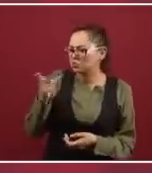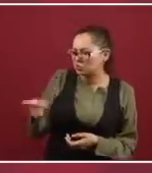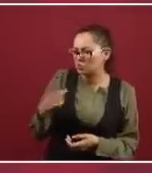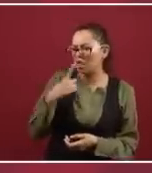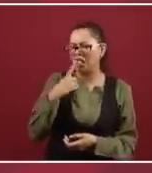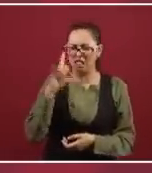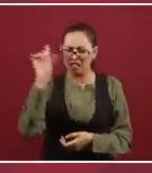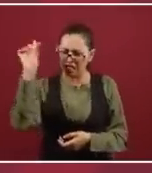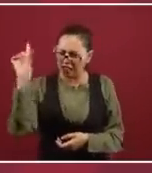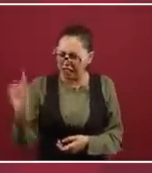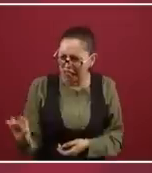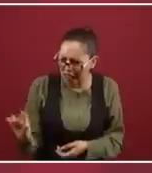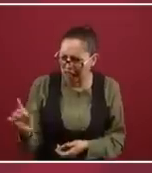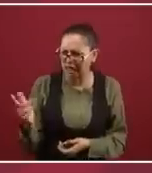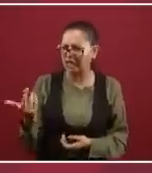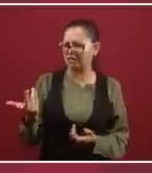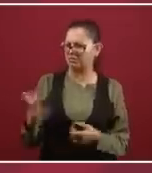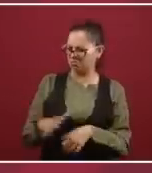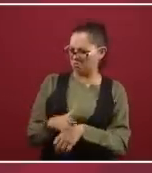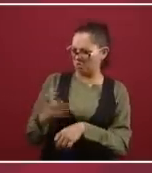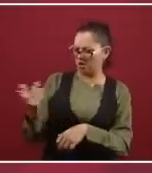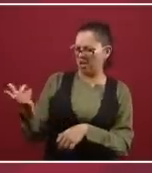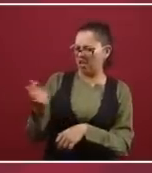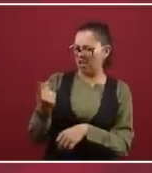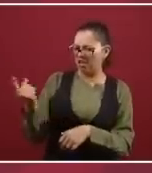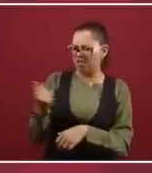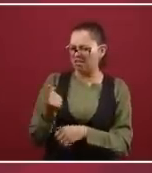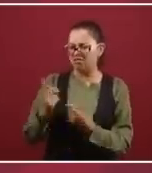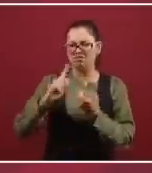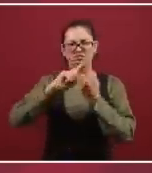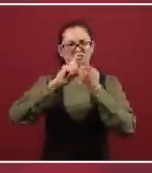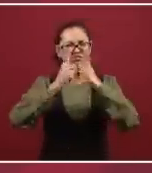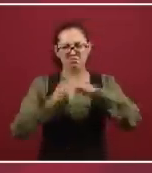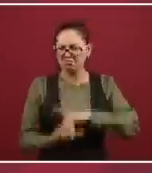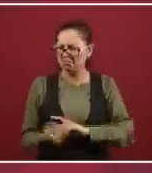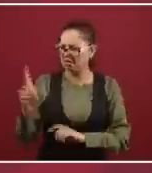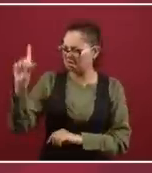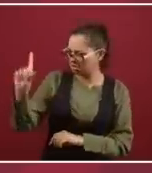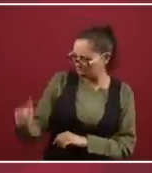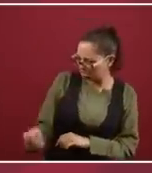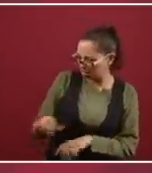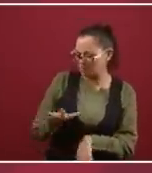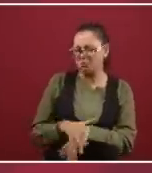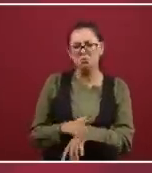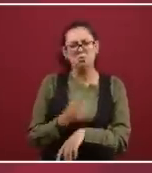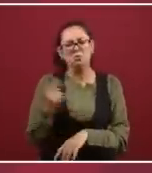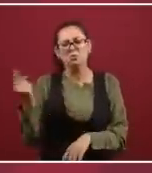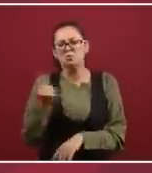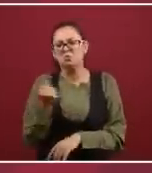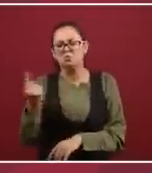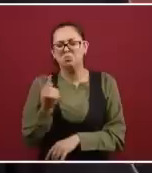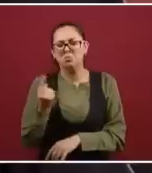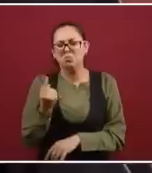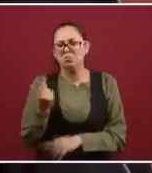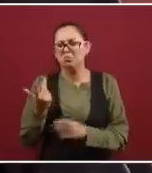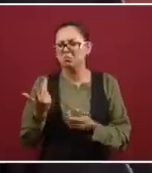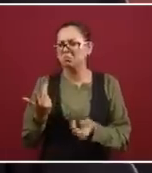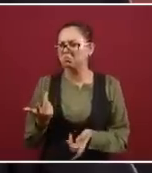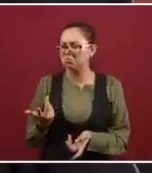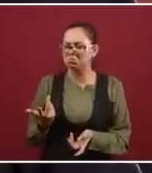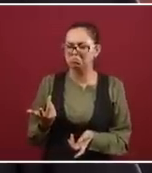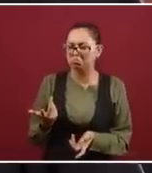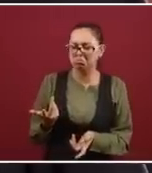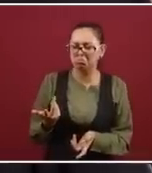menos? ¿Por qué te vas a deprimir si no tienes